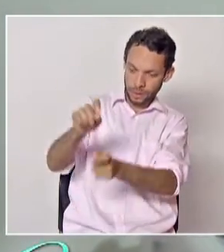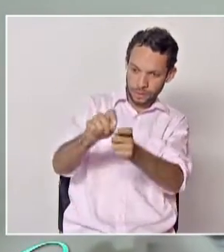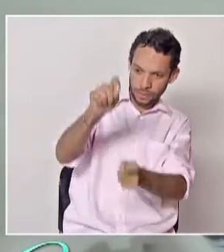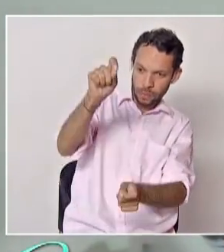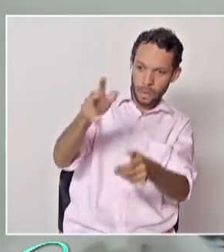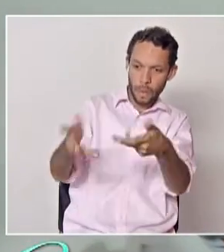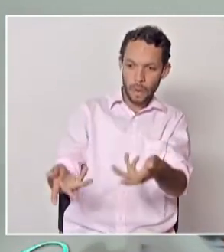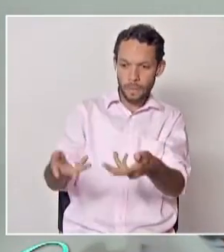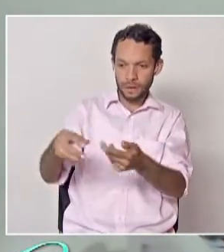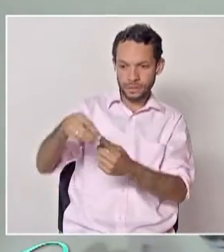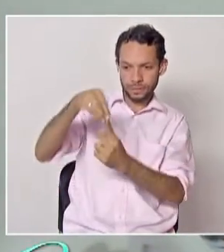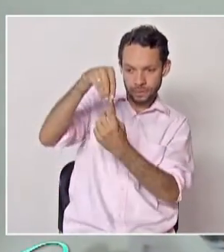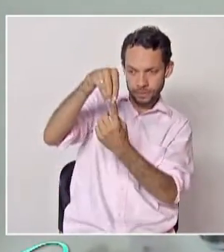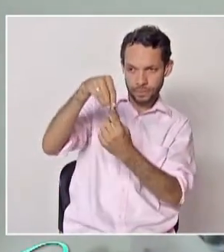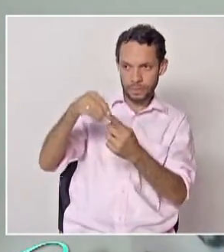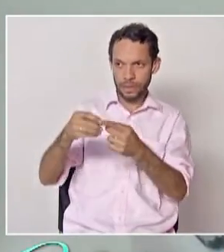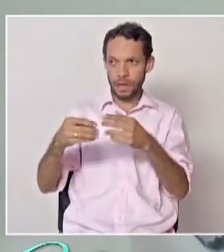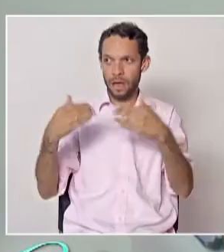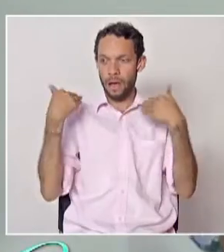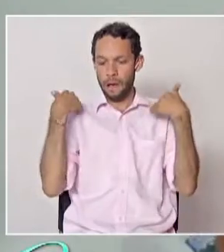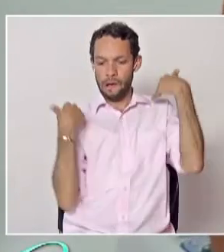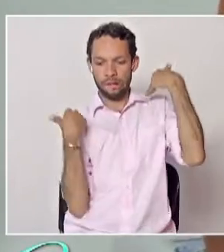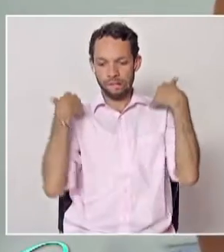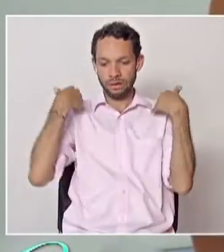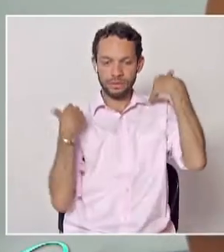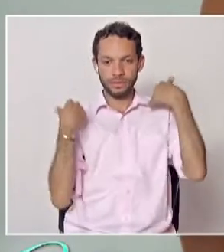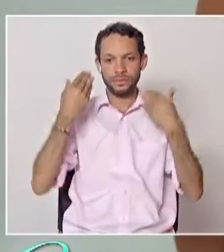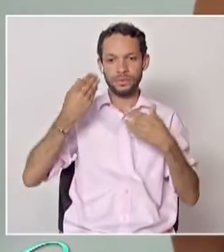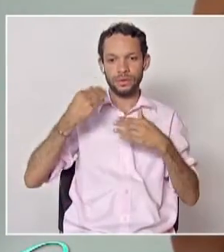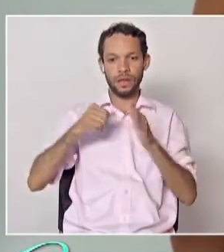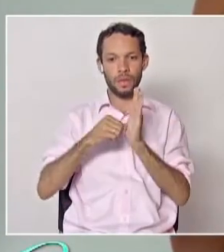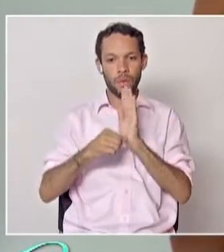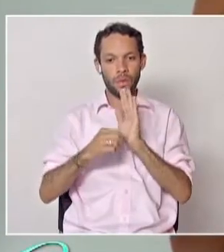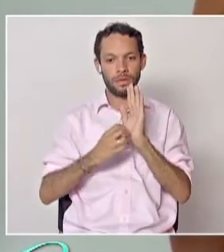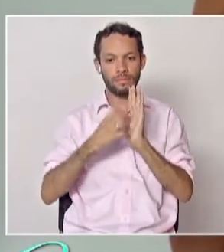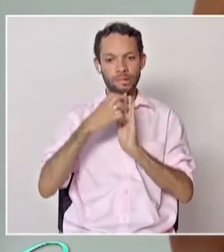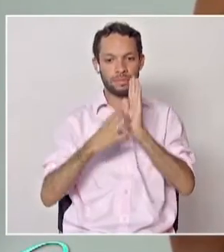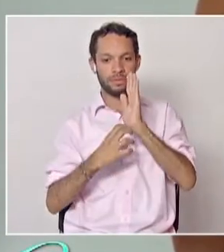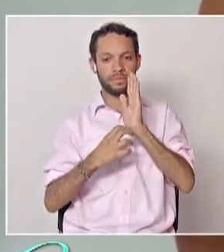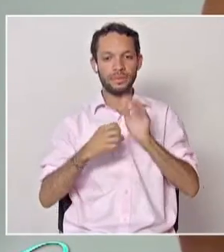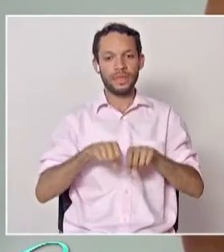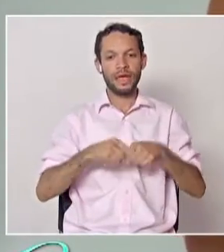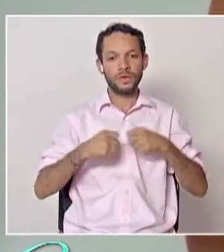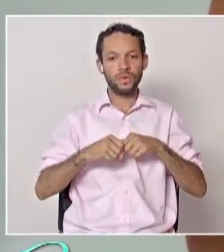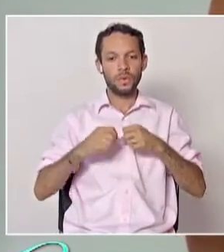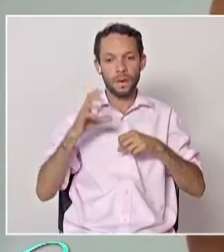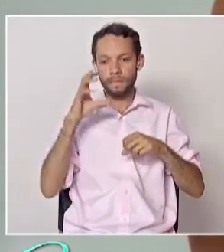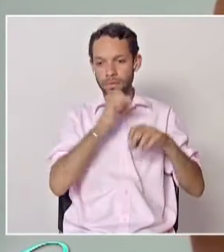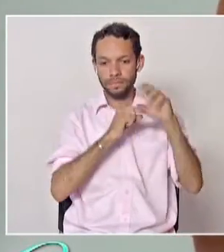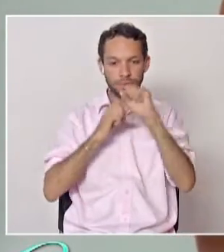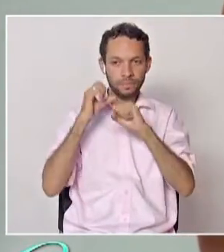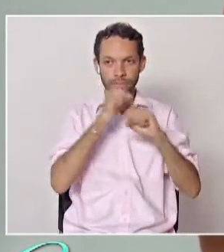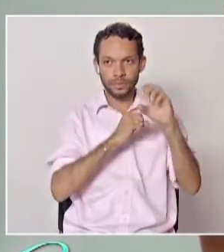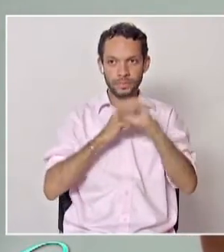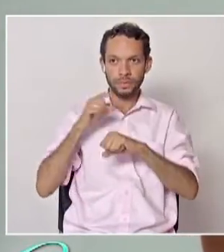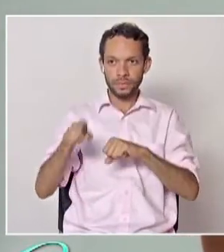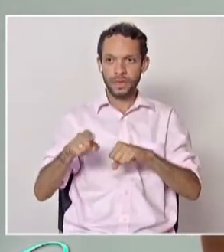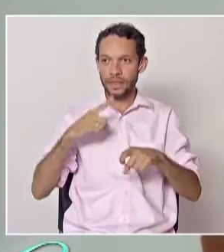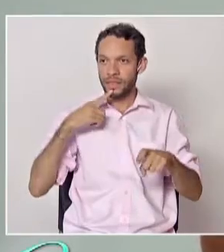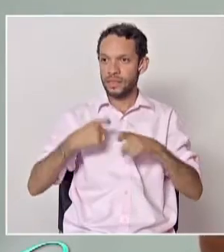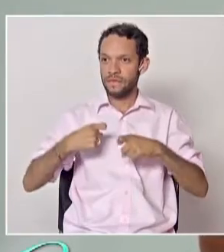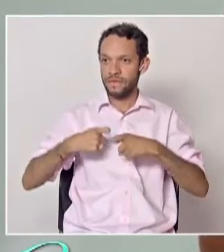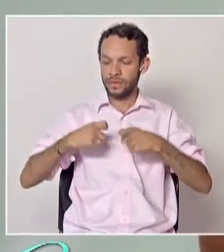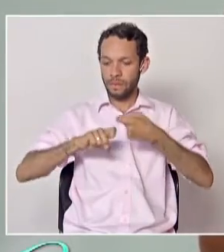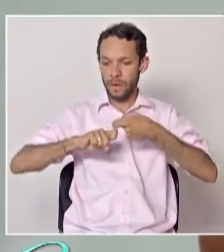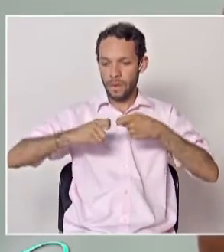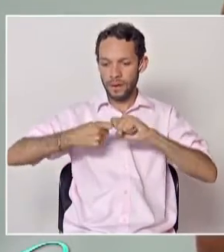¿sí? Cuando vemos un hombro más caído que el otro, entonces entramos a determinar un proceso de escoliosis. Lo